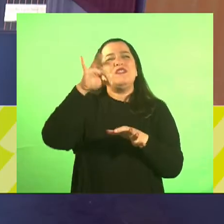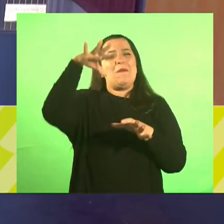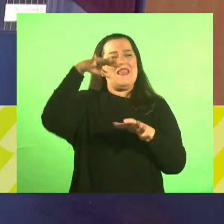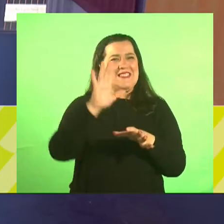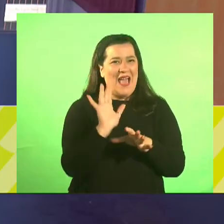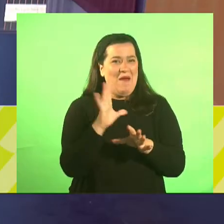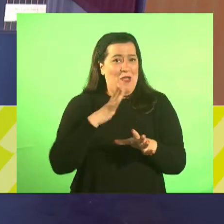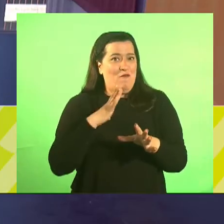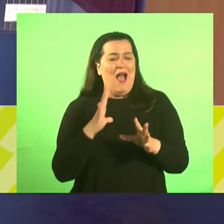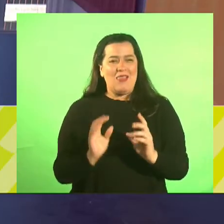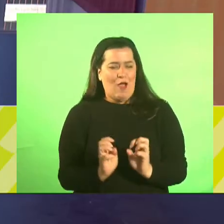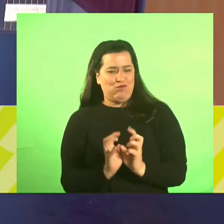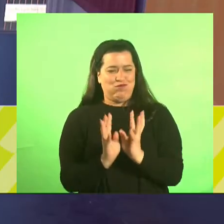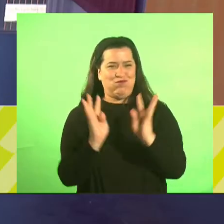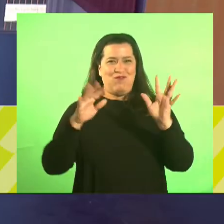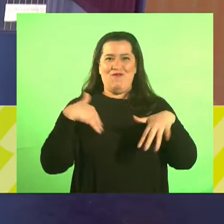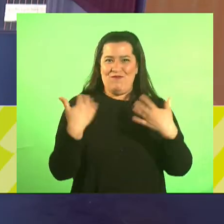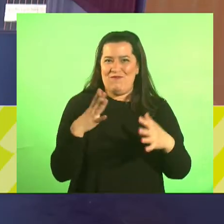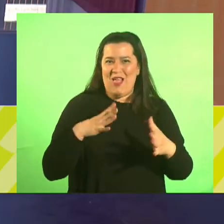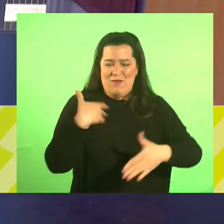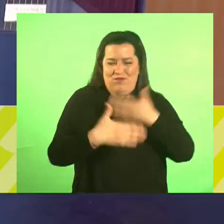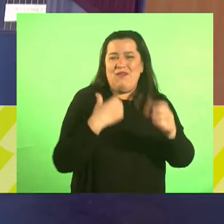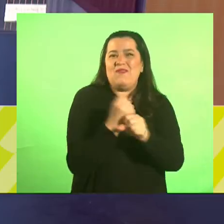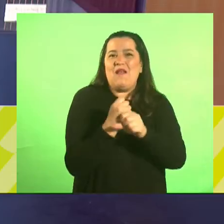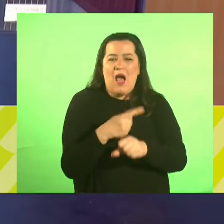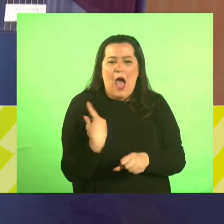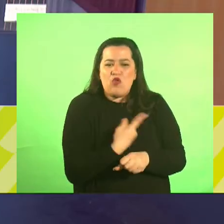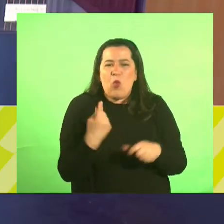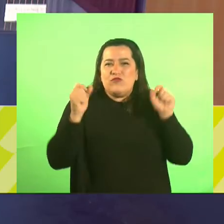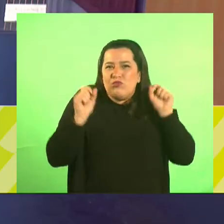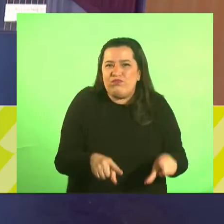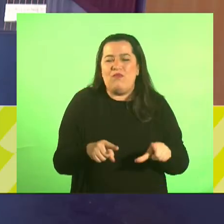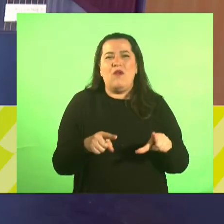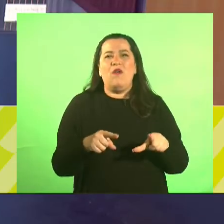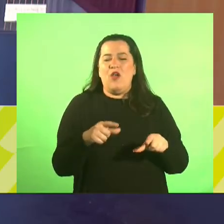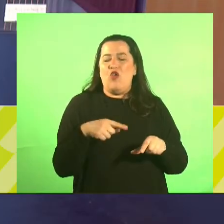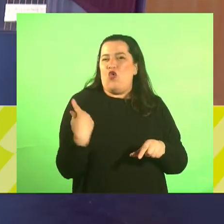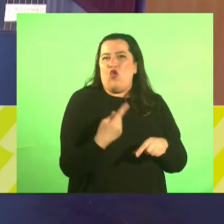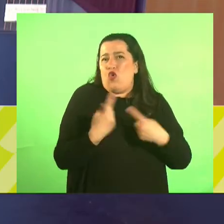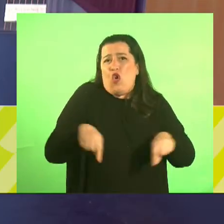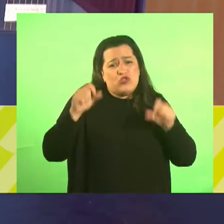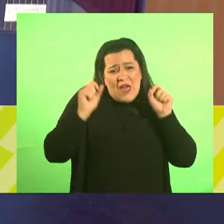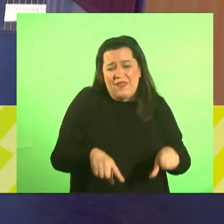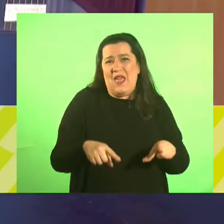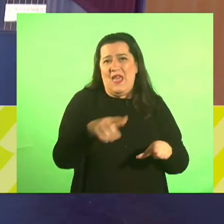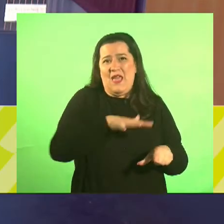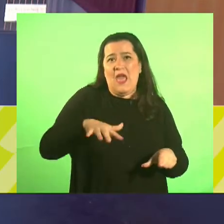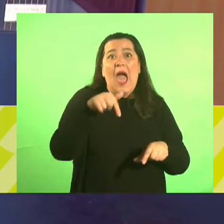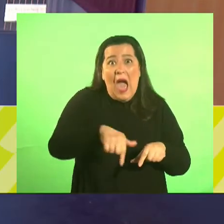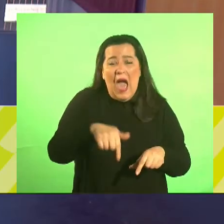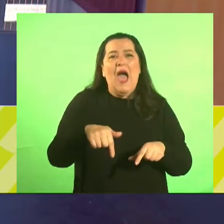la semilla tiene que ver con trabajar lo nuestro, ¿no? Lo más próximo. Y desde ese lugar, mirar el